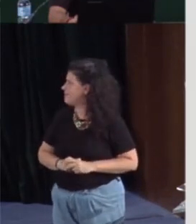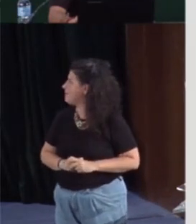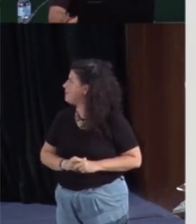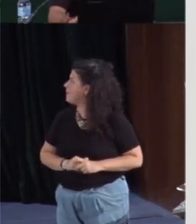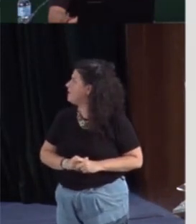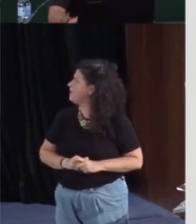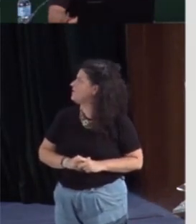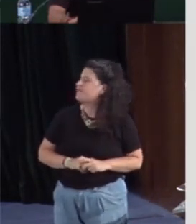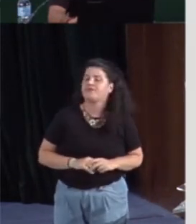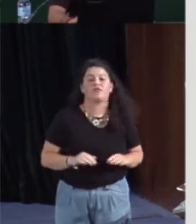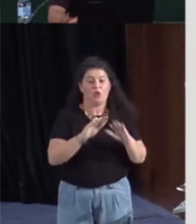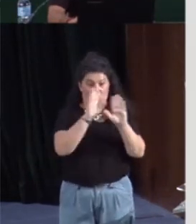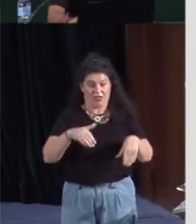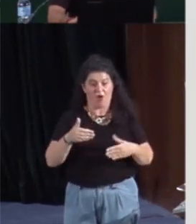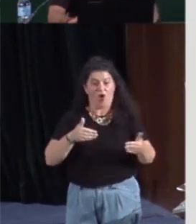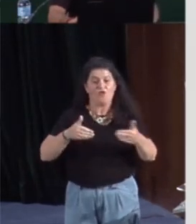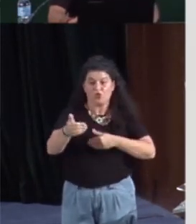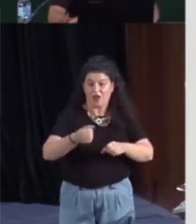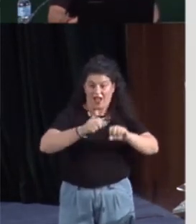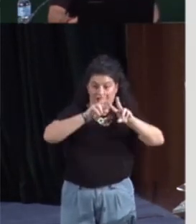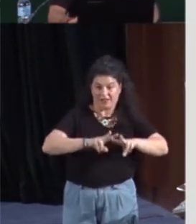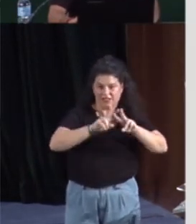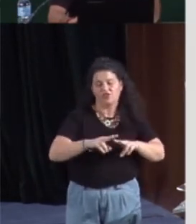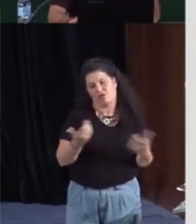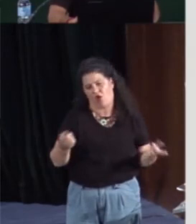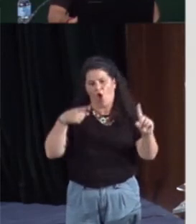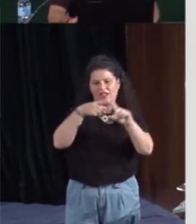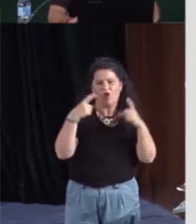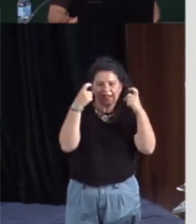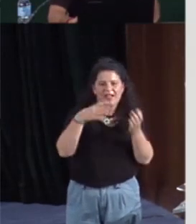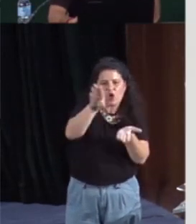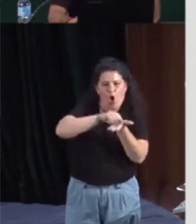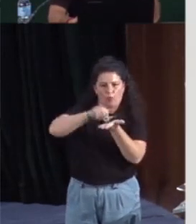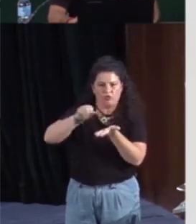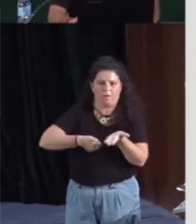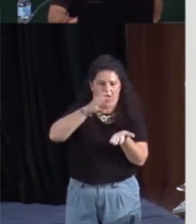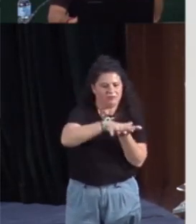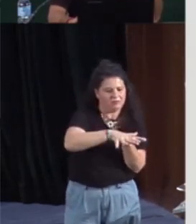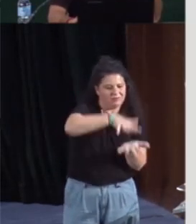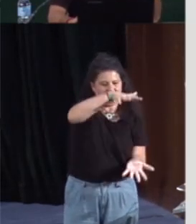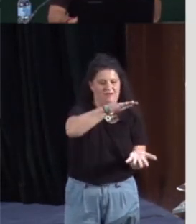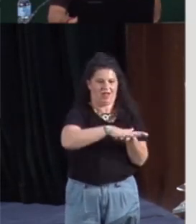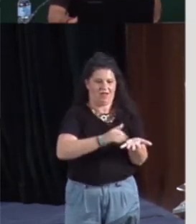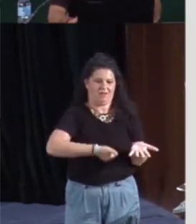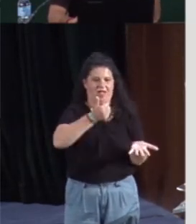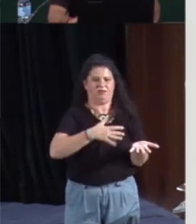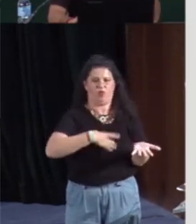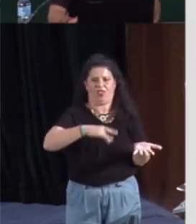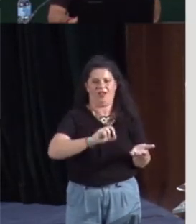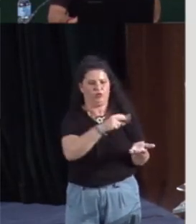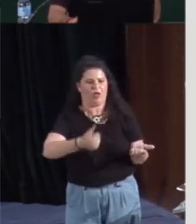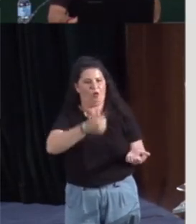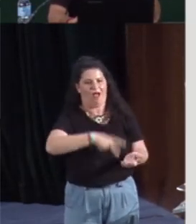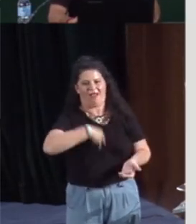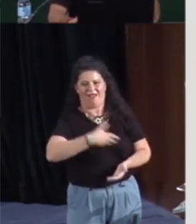Vale, y la última, pues futuras investigaciones, intentar hacer un trabajo más amplio, con un corpus más representativo, con más notas de cata,